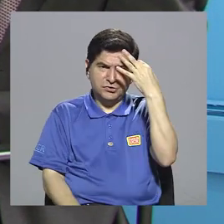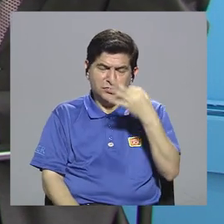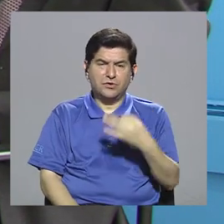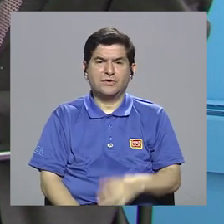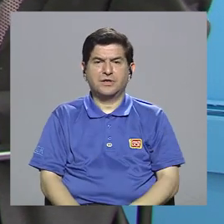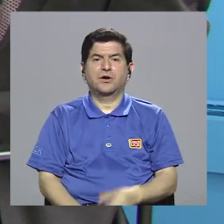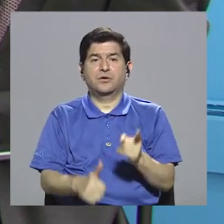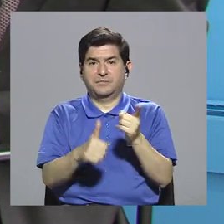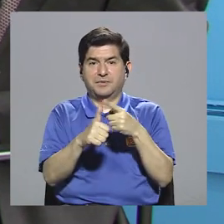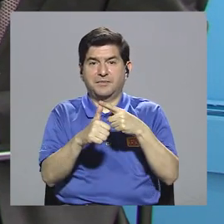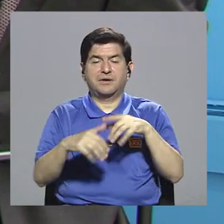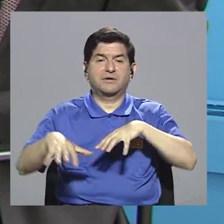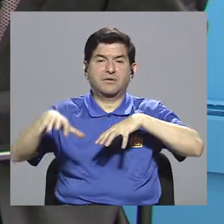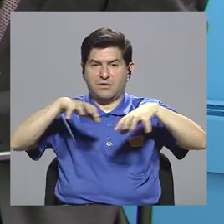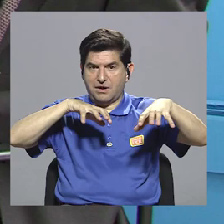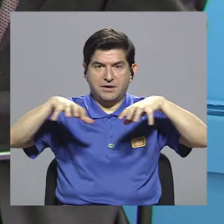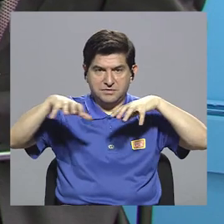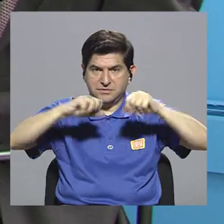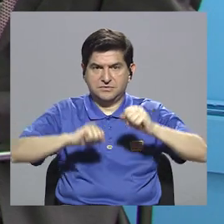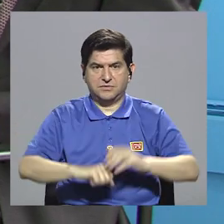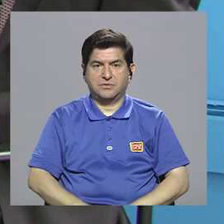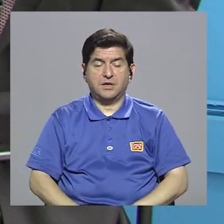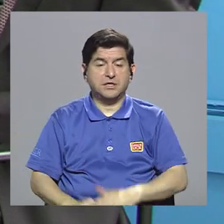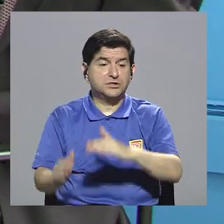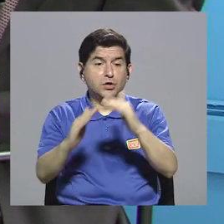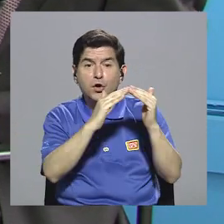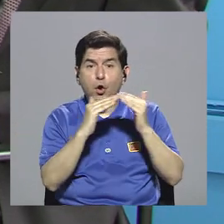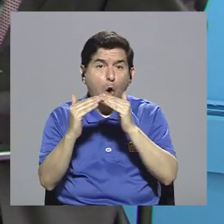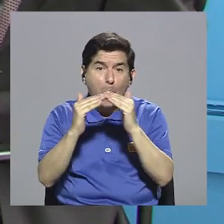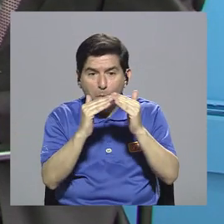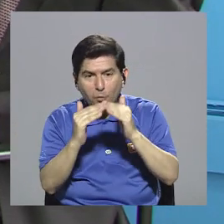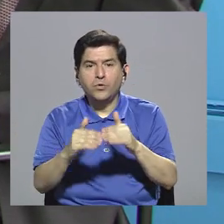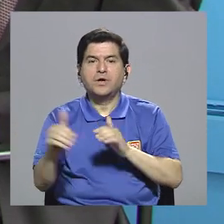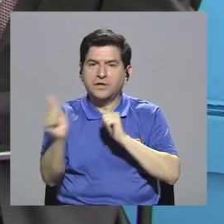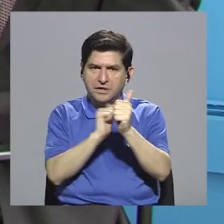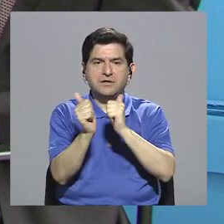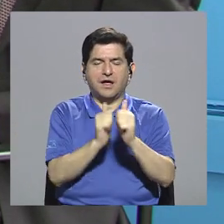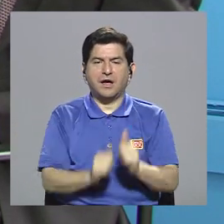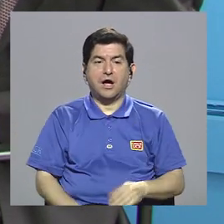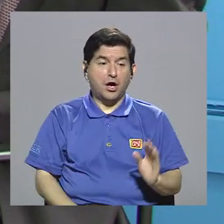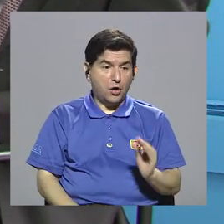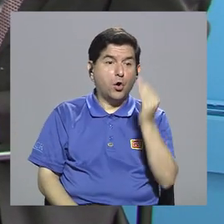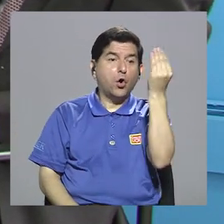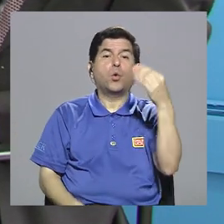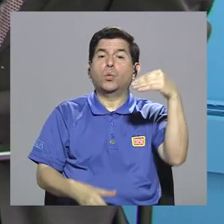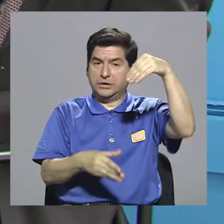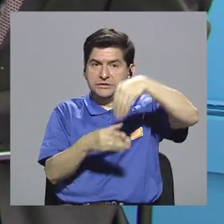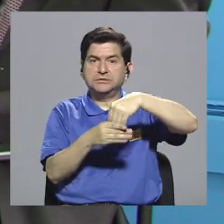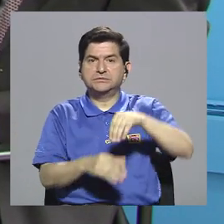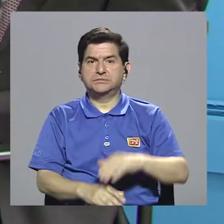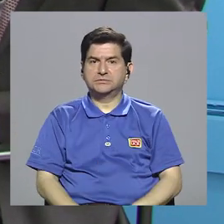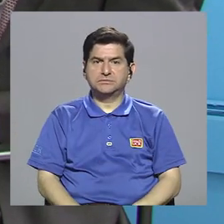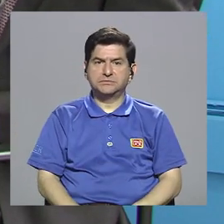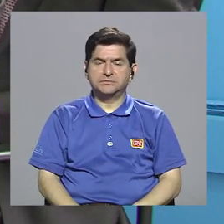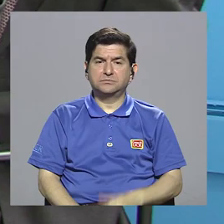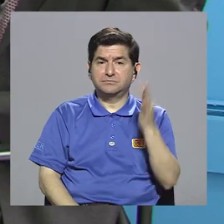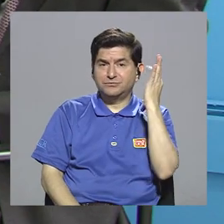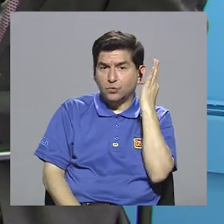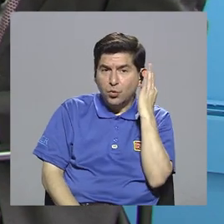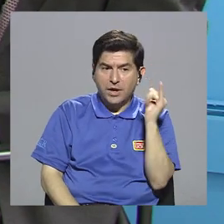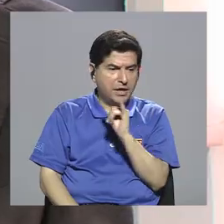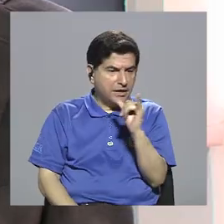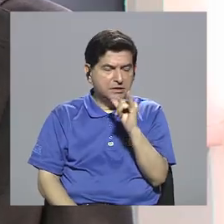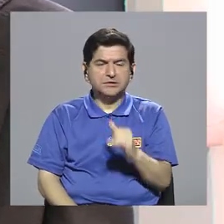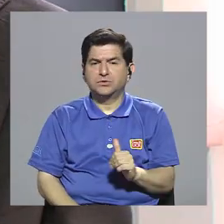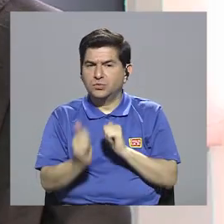para que la comunidad de ejercicio los jóvenes hagan ejercicio las mujeres hagan ejercicio los hombres hagan